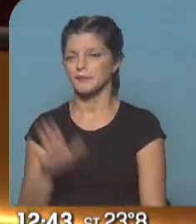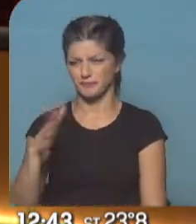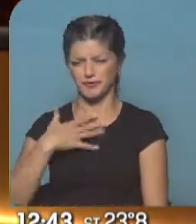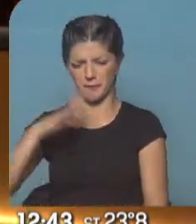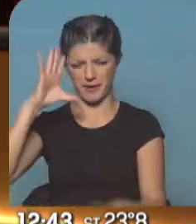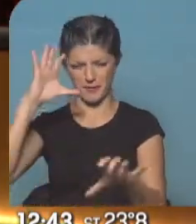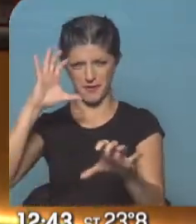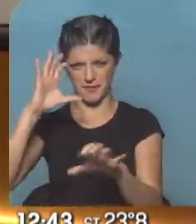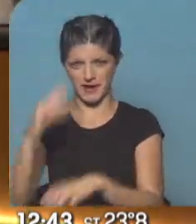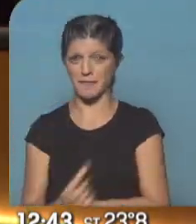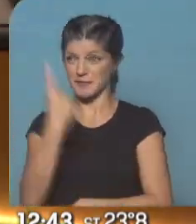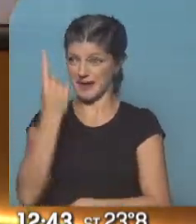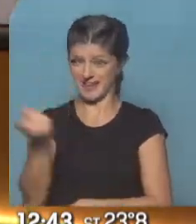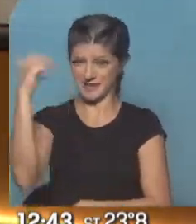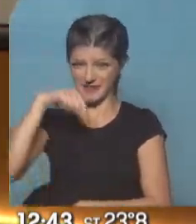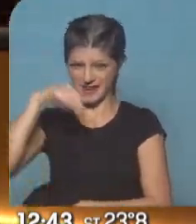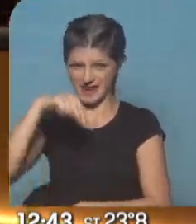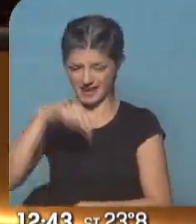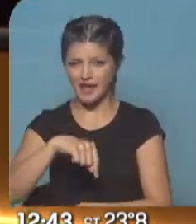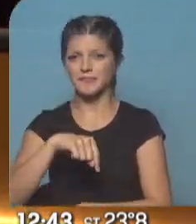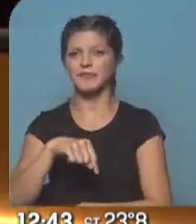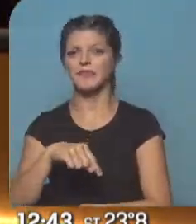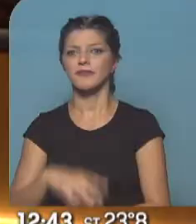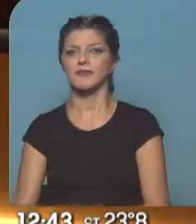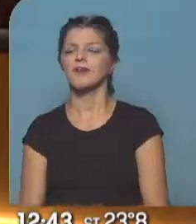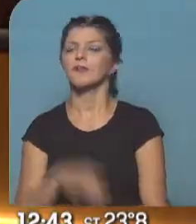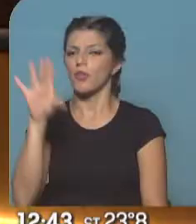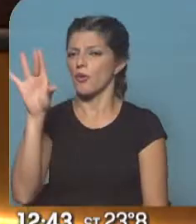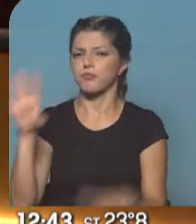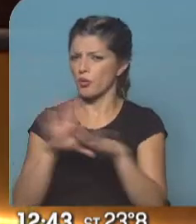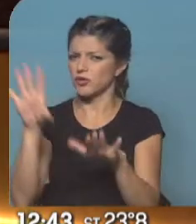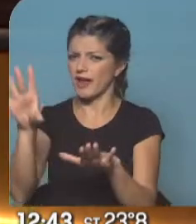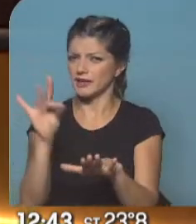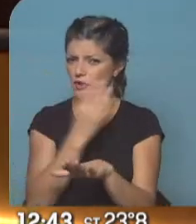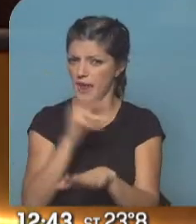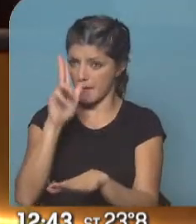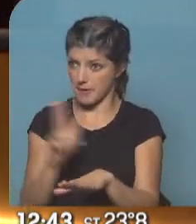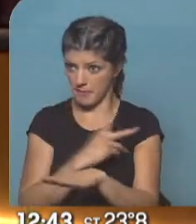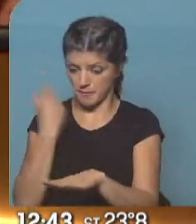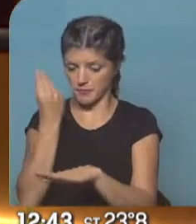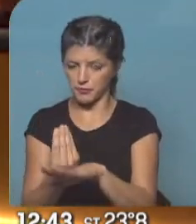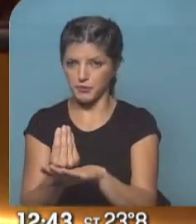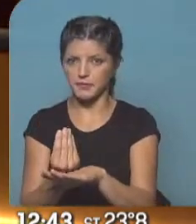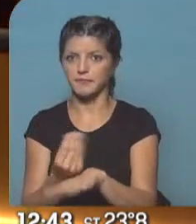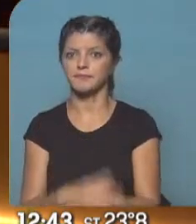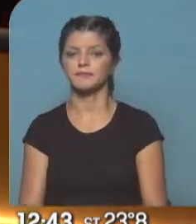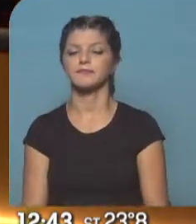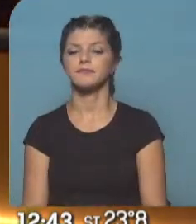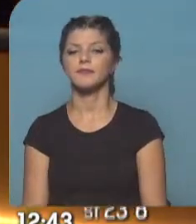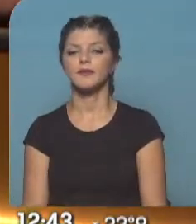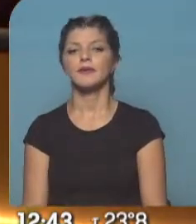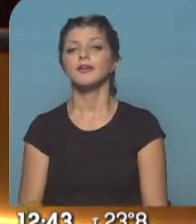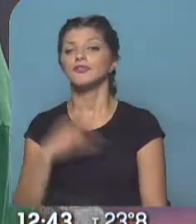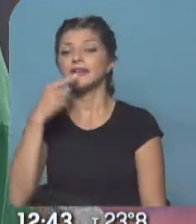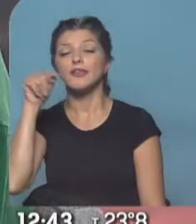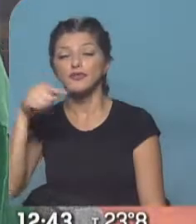que vine a este canal cuando lo habían elegido a Francisco, y donde yo les recordaba que uno de sus grandes